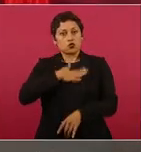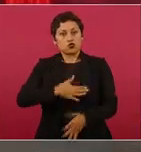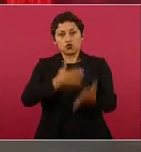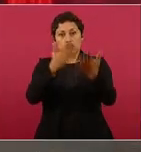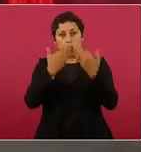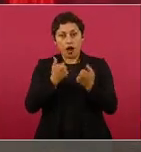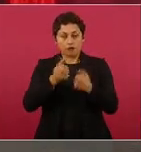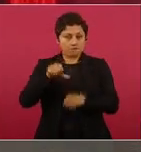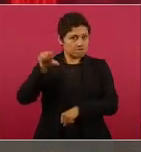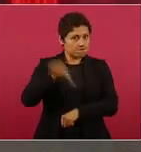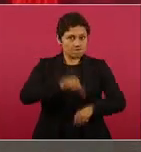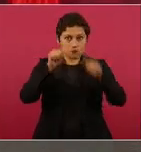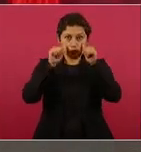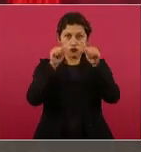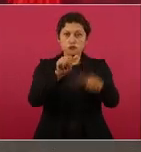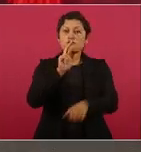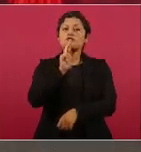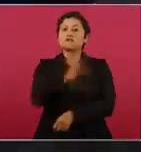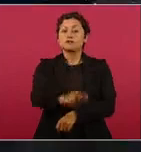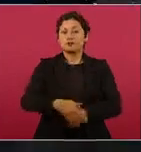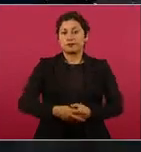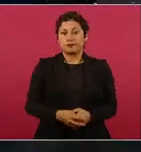inmediato se resuelve.